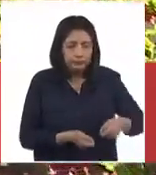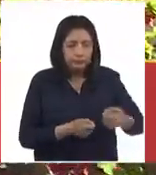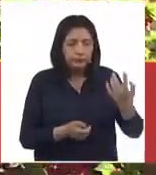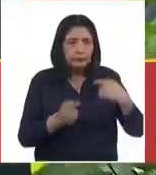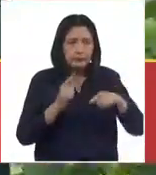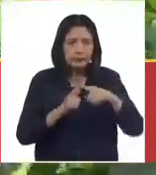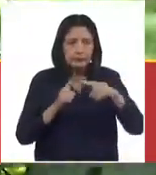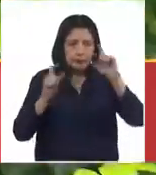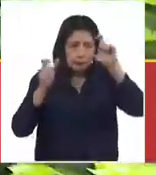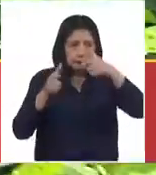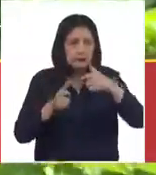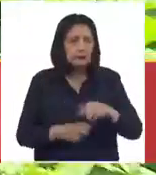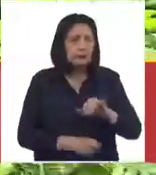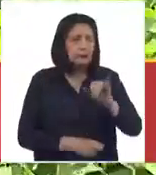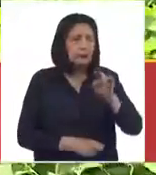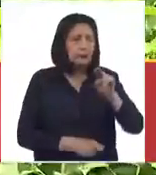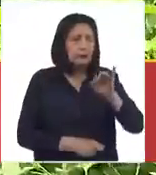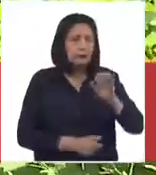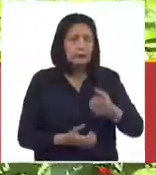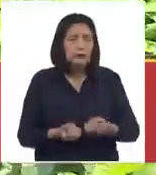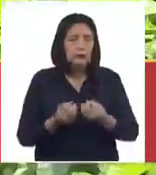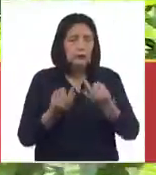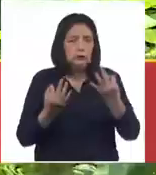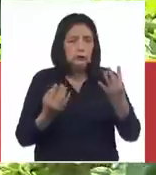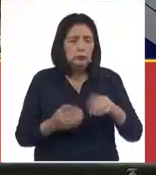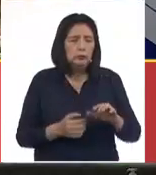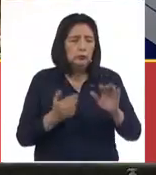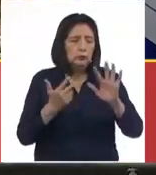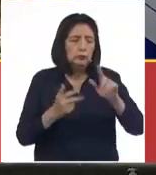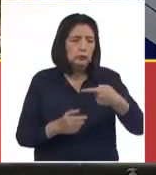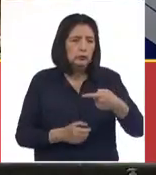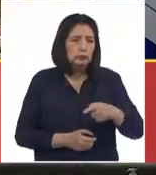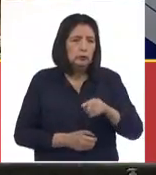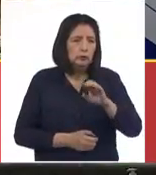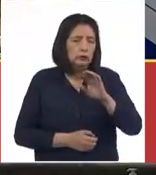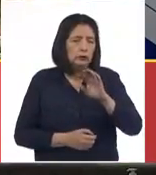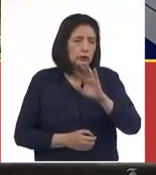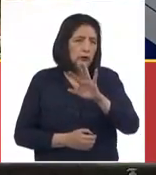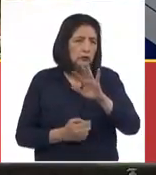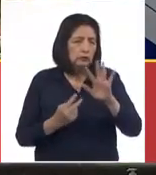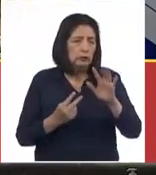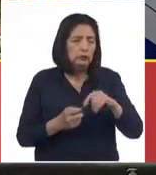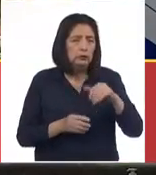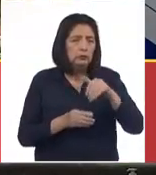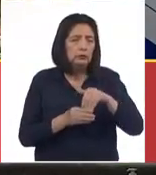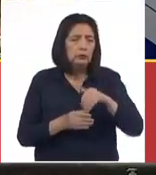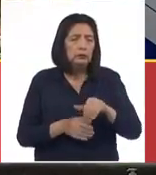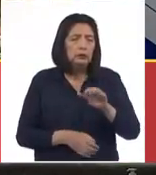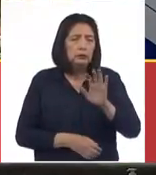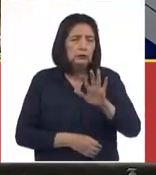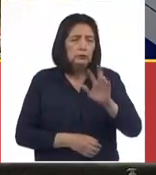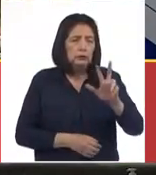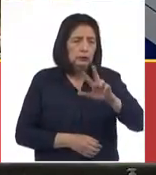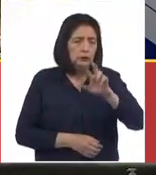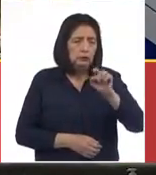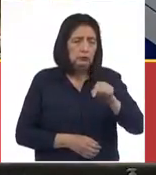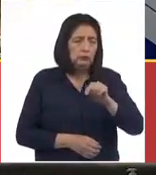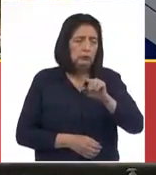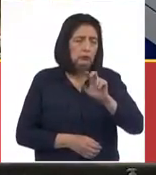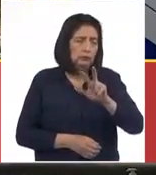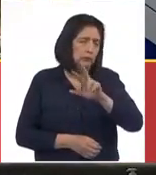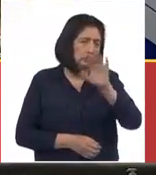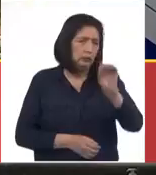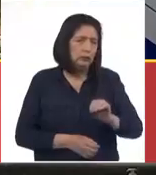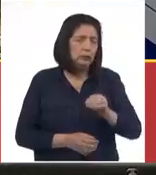ex congresista yonhy lescano obtuvo 8 mil 57 votos al 53 punto 37 por ciento de actas